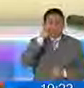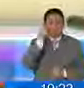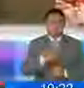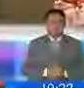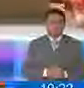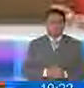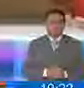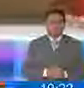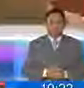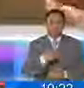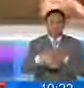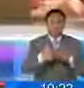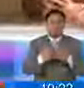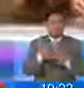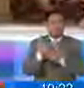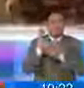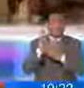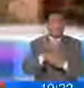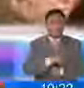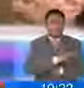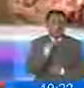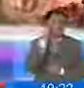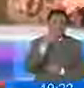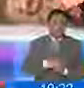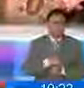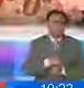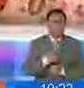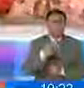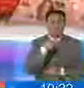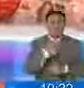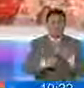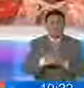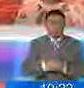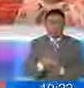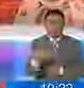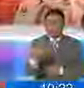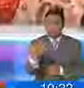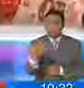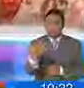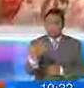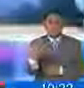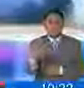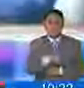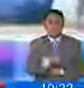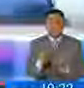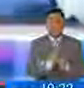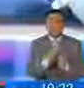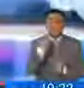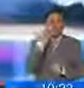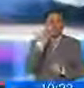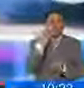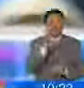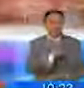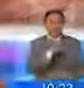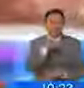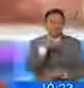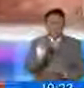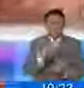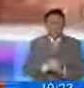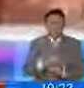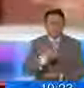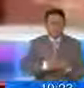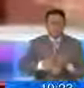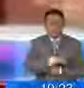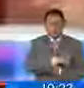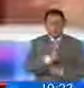Más adelante les presentaremos la historia de estos hermosos quintillizos y su madre ejemplar, con quienes hemos compartido desde